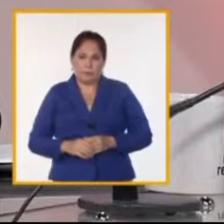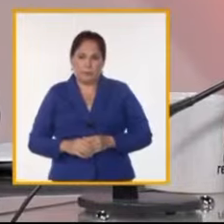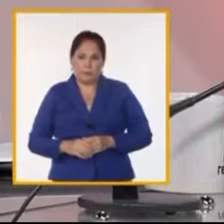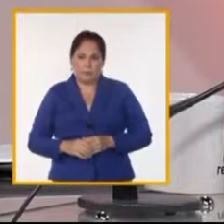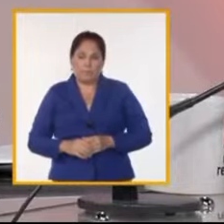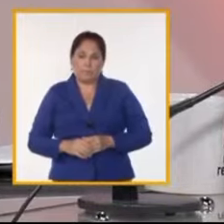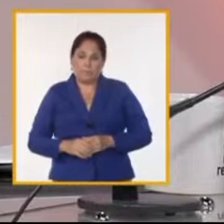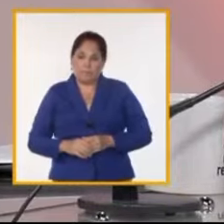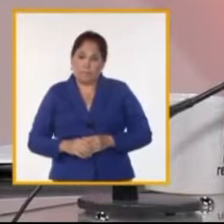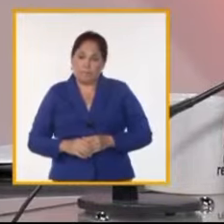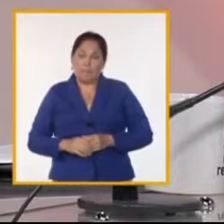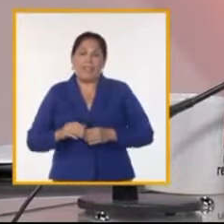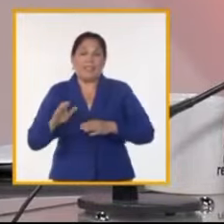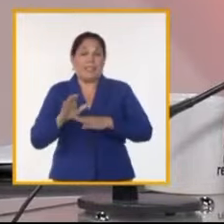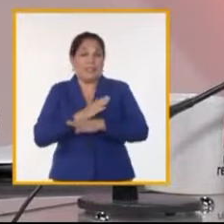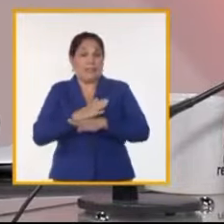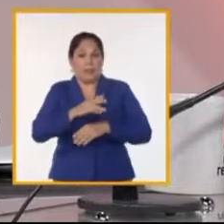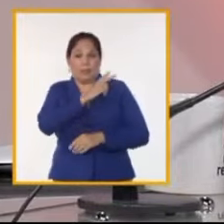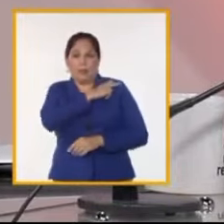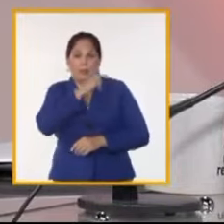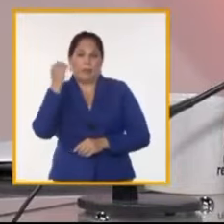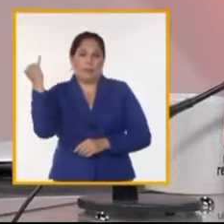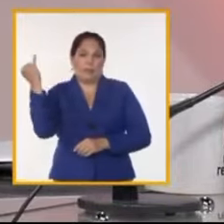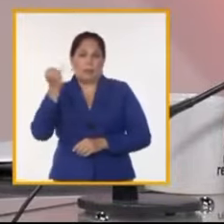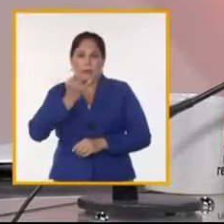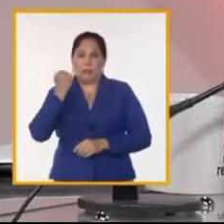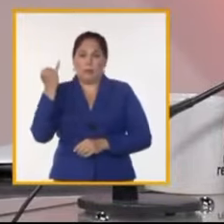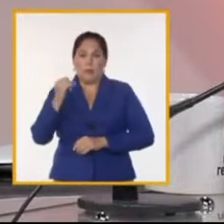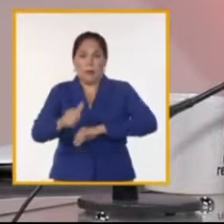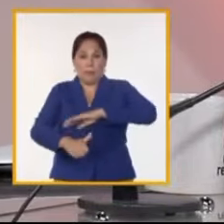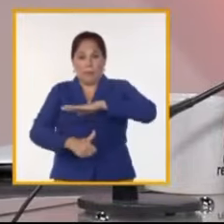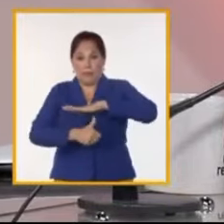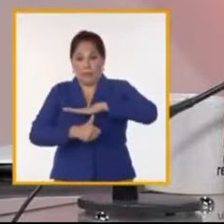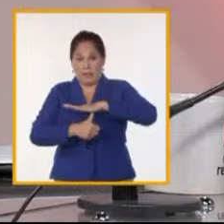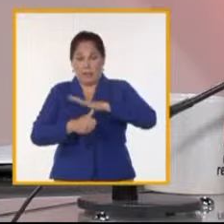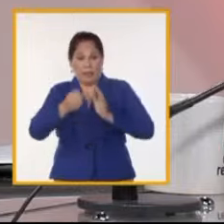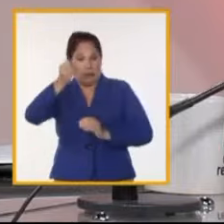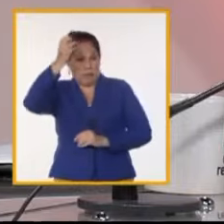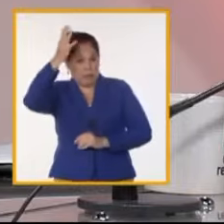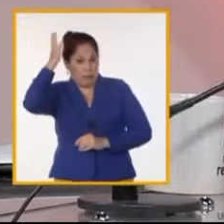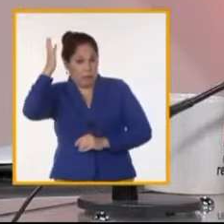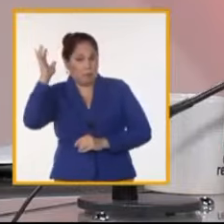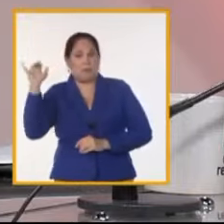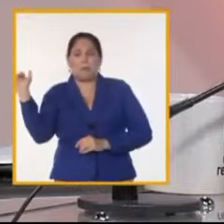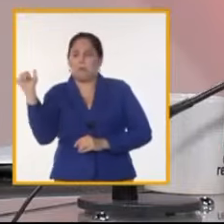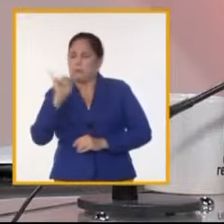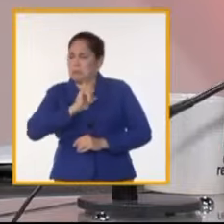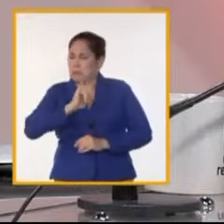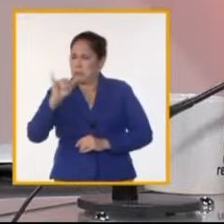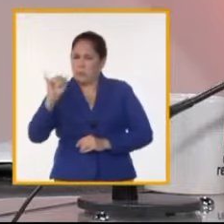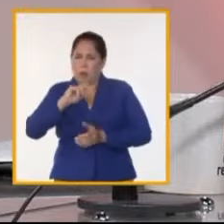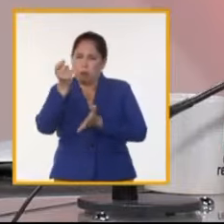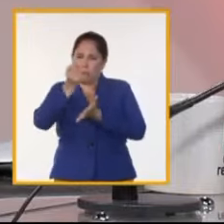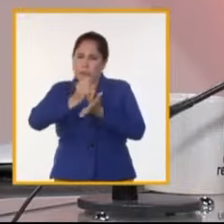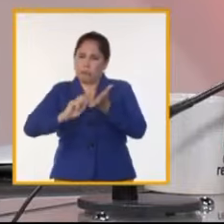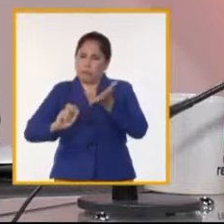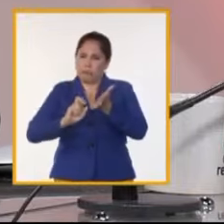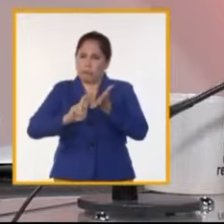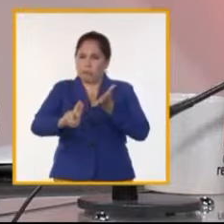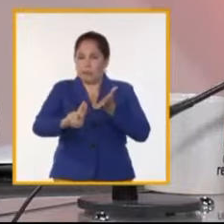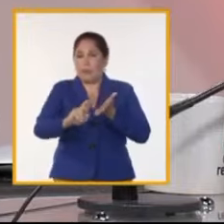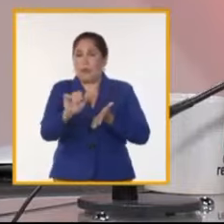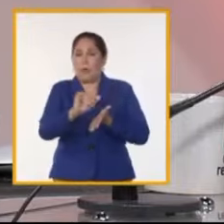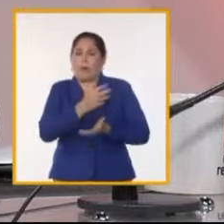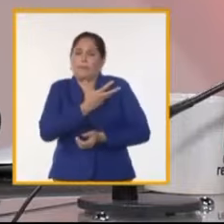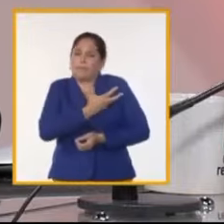reacción de diversos mandatarios internacionales por supuesto el presidente de la república Miguel Díaz canel Bermúdez también externó sus condolencias y